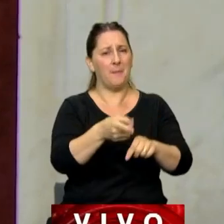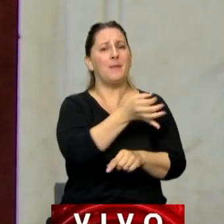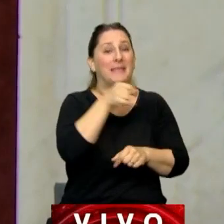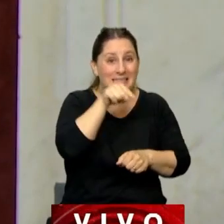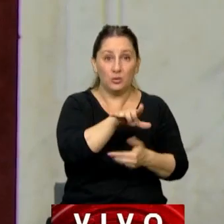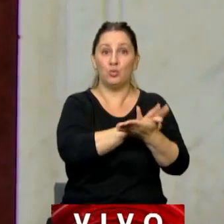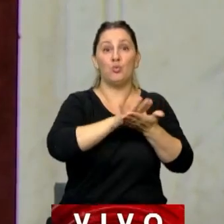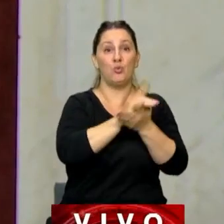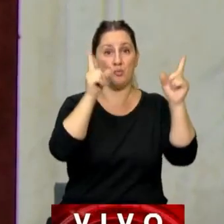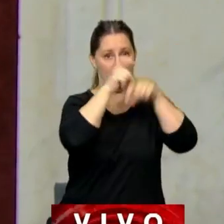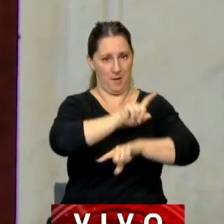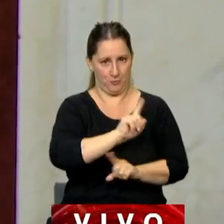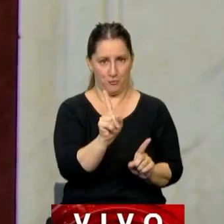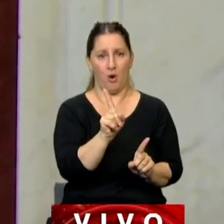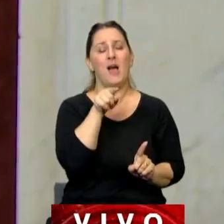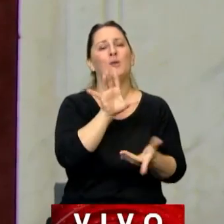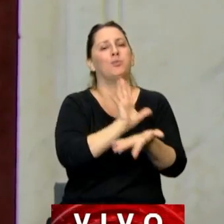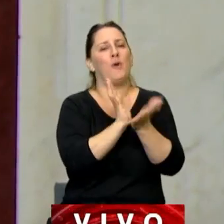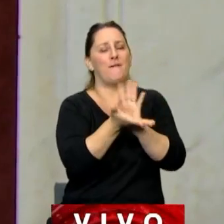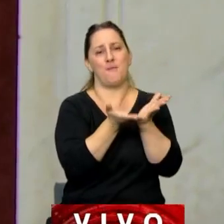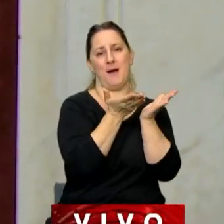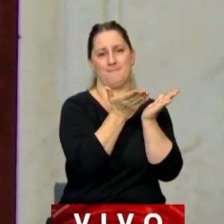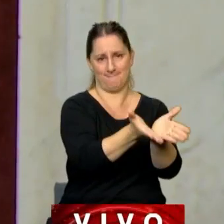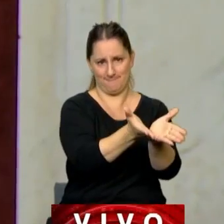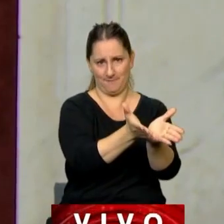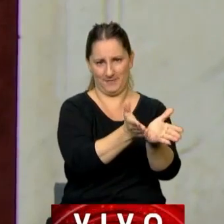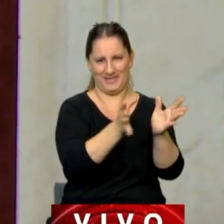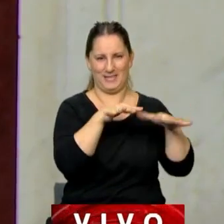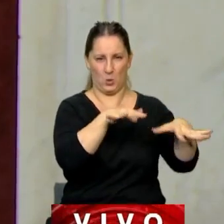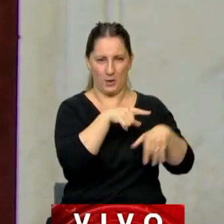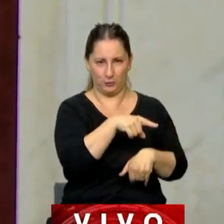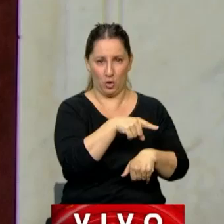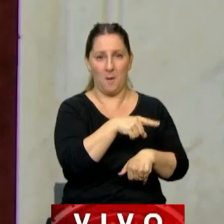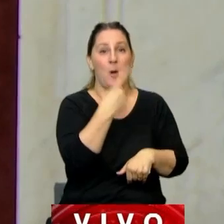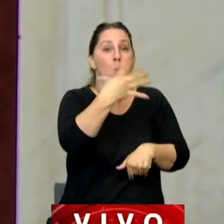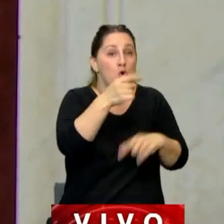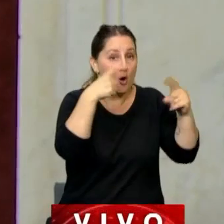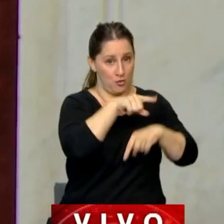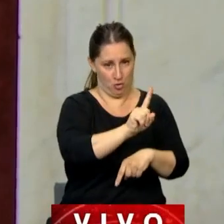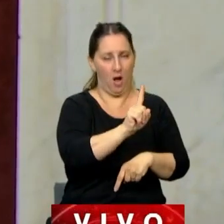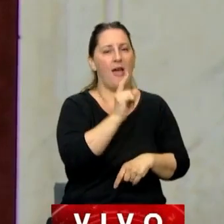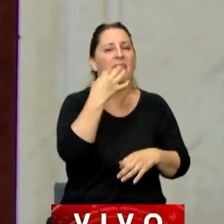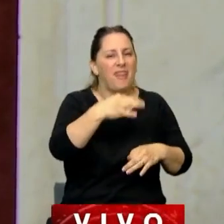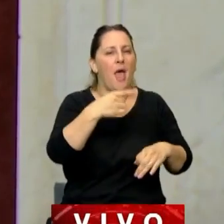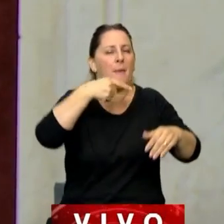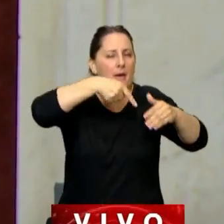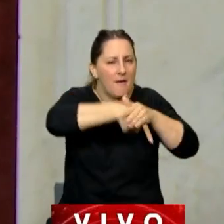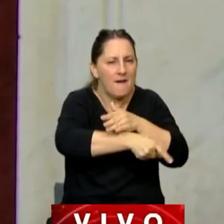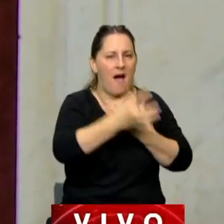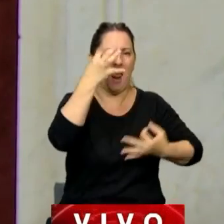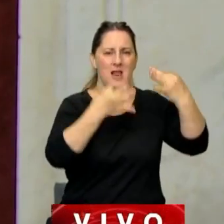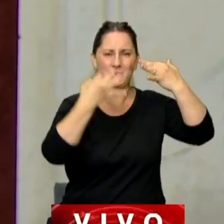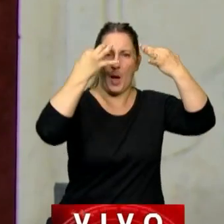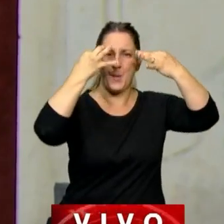la solución al problema, es una colaboración con lo que está pasando, pero no es lo único, hay que analizar profundamente y no